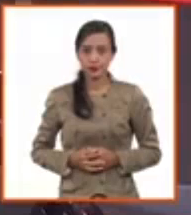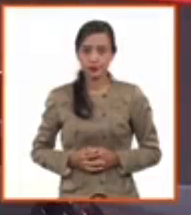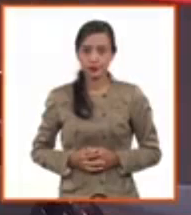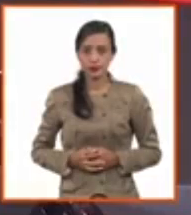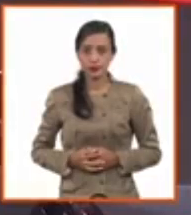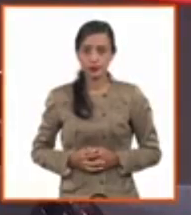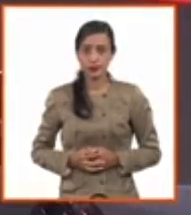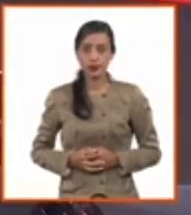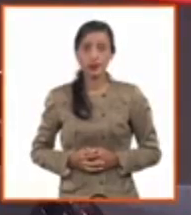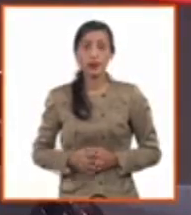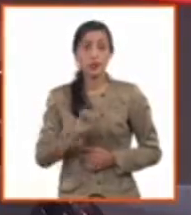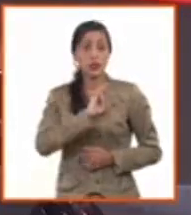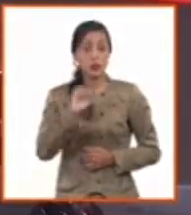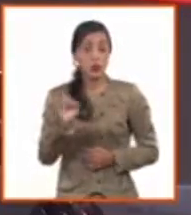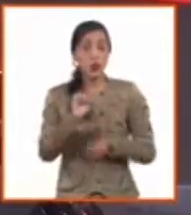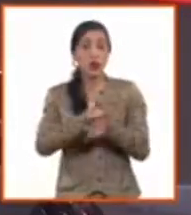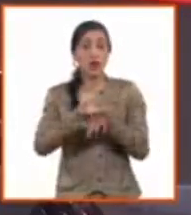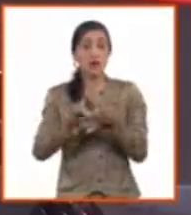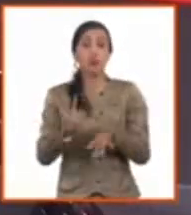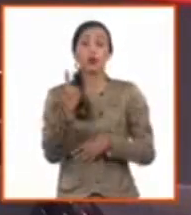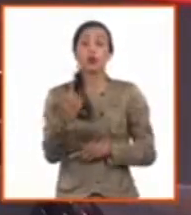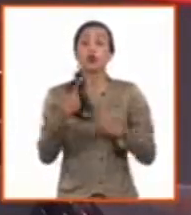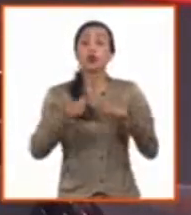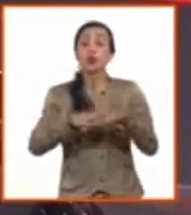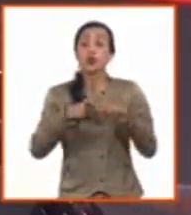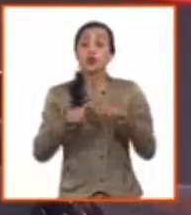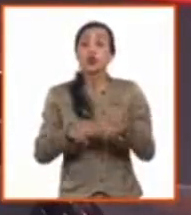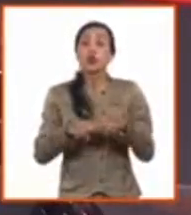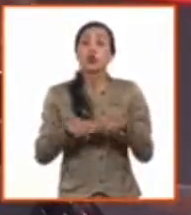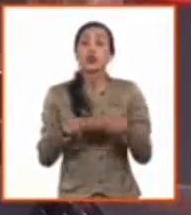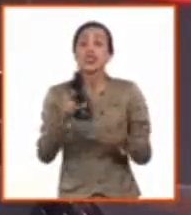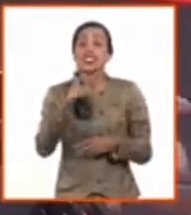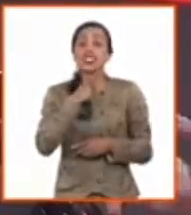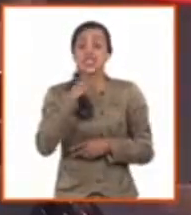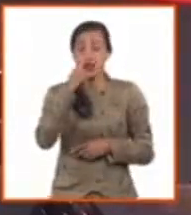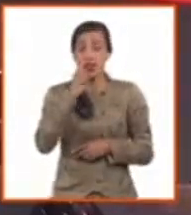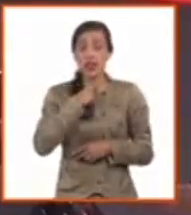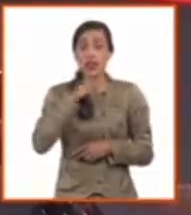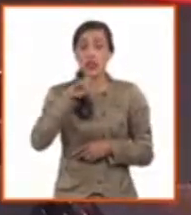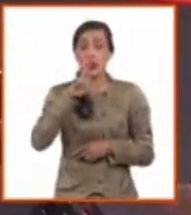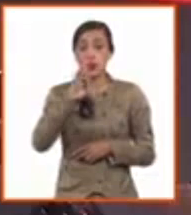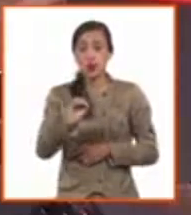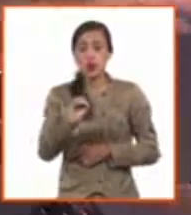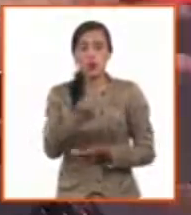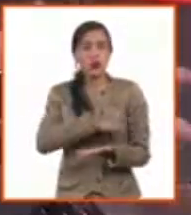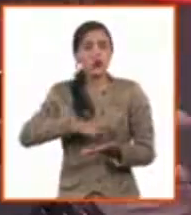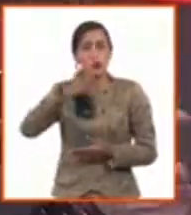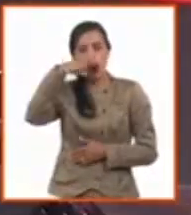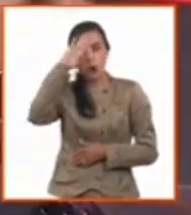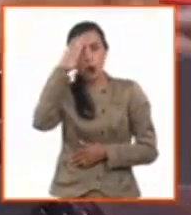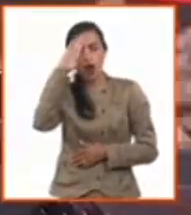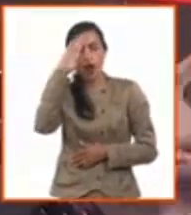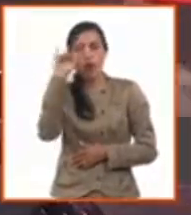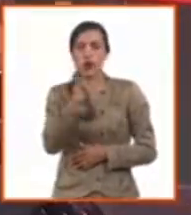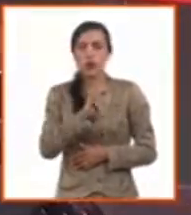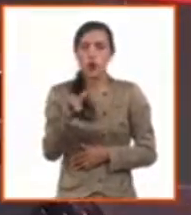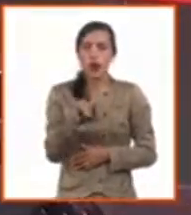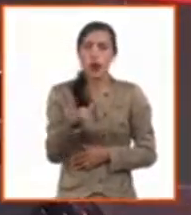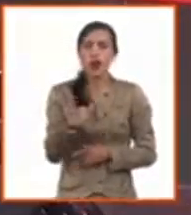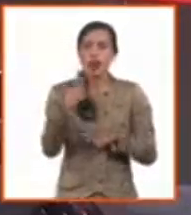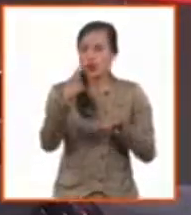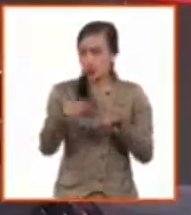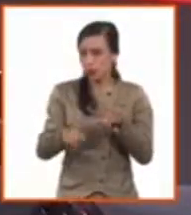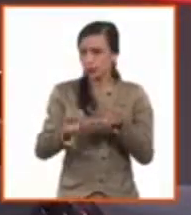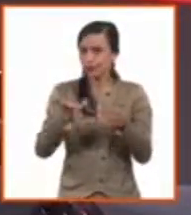se premió en informática también una solución que implicó hace en euros a la sociedad cubana de imagenología y avant